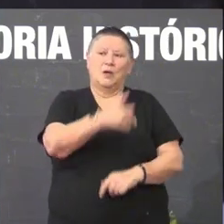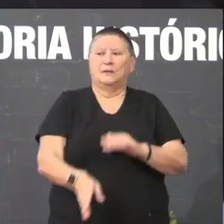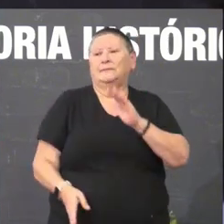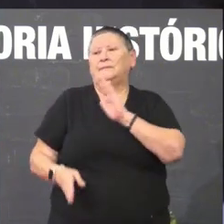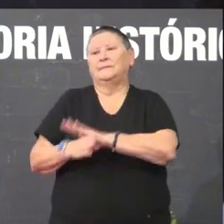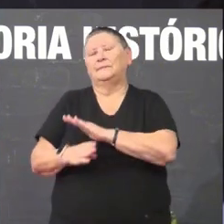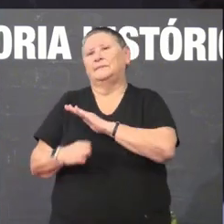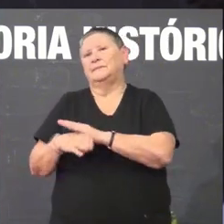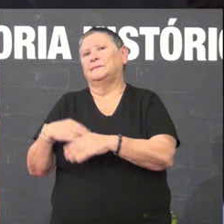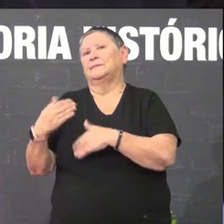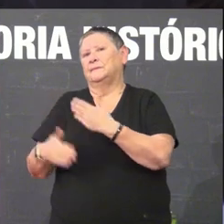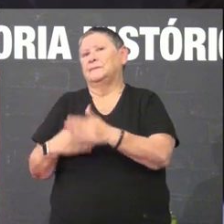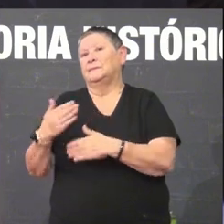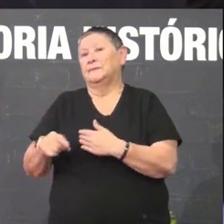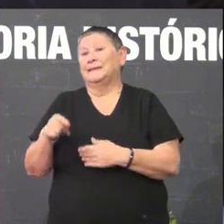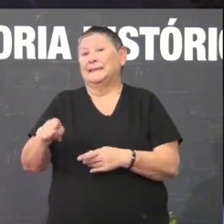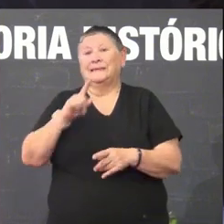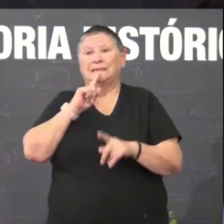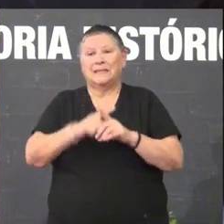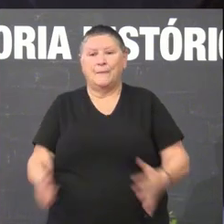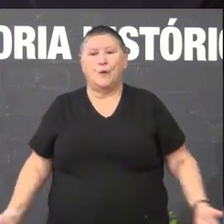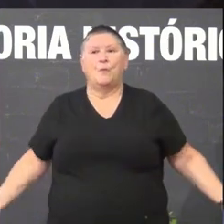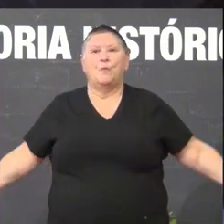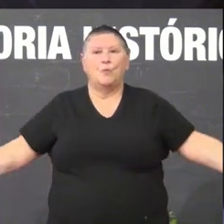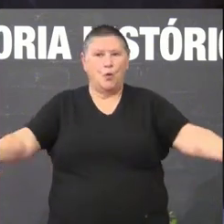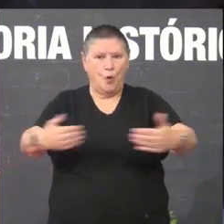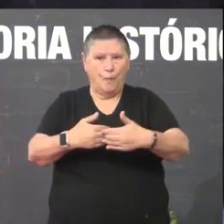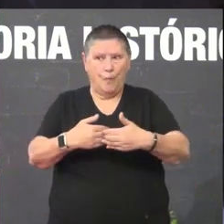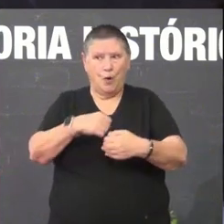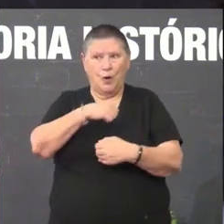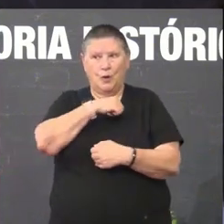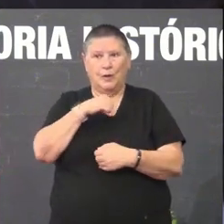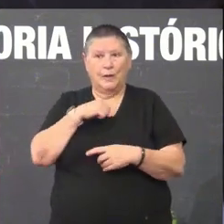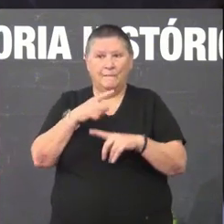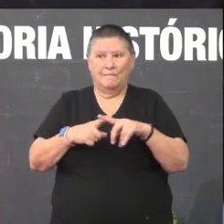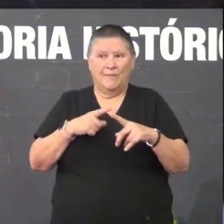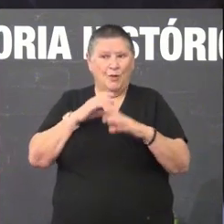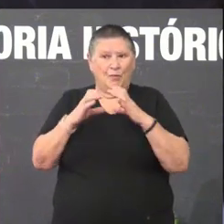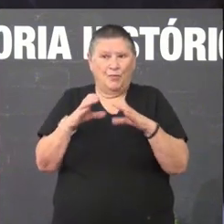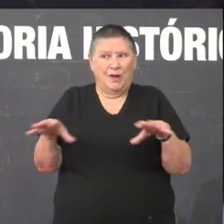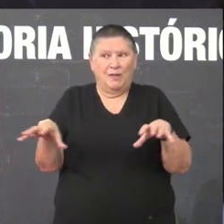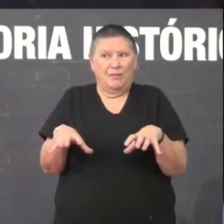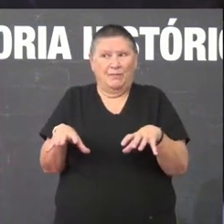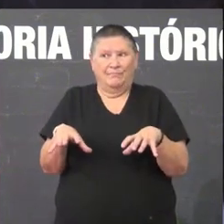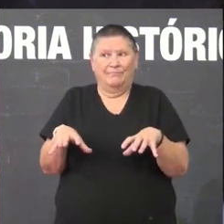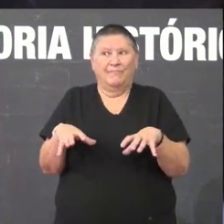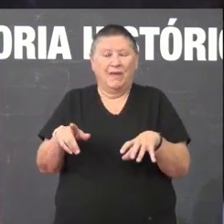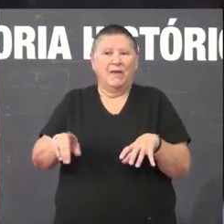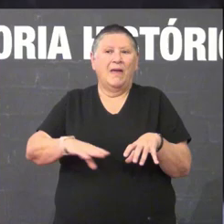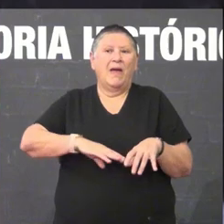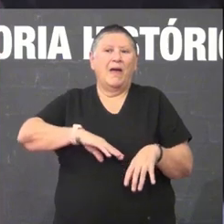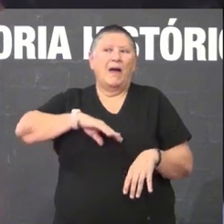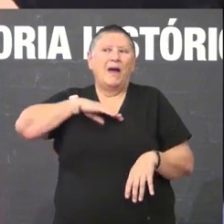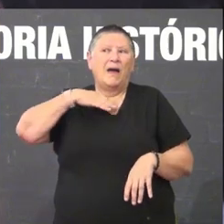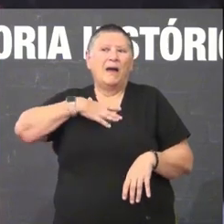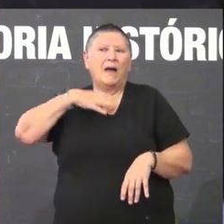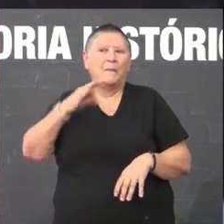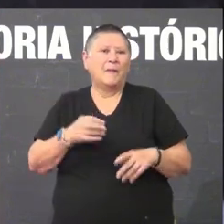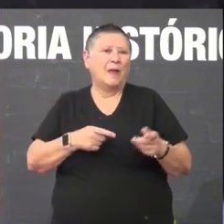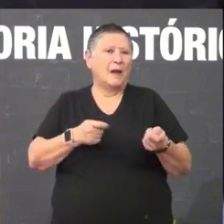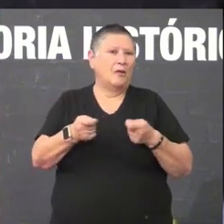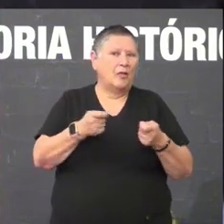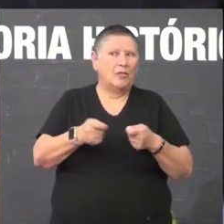de hoy y ese monopolio de esa oligarquía sobre los medios de comunicación y sobre la capacidad de enunciación